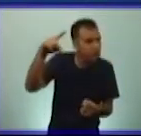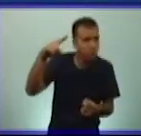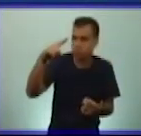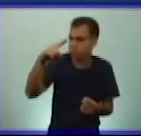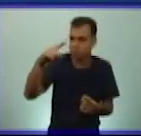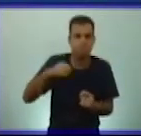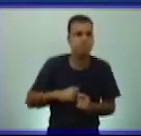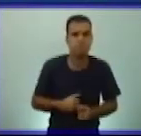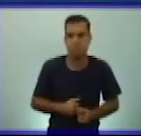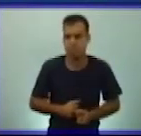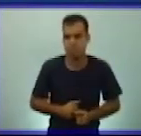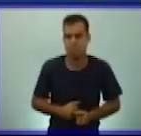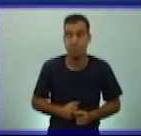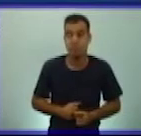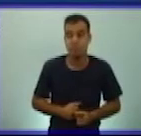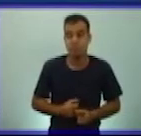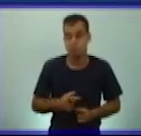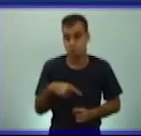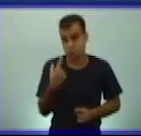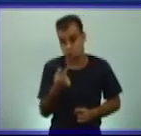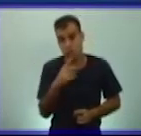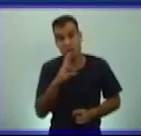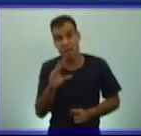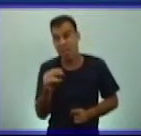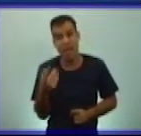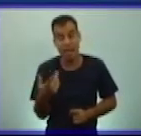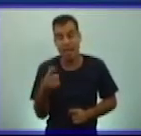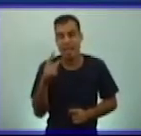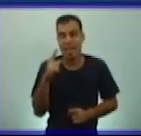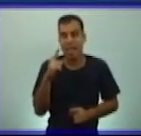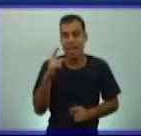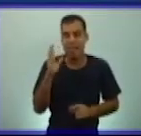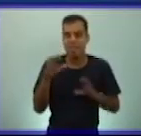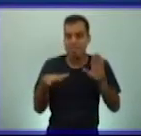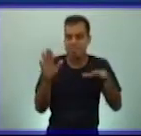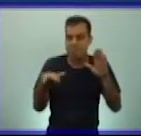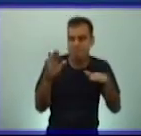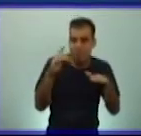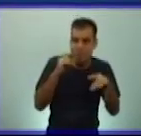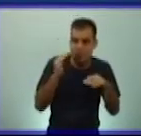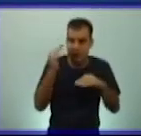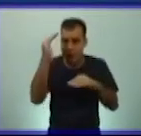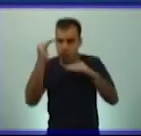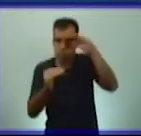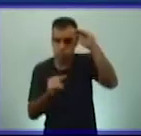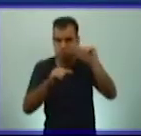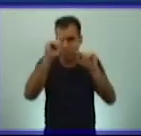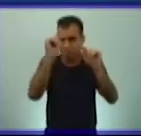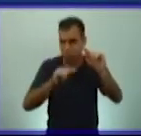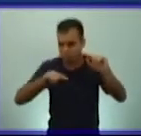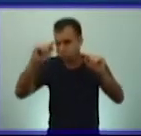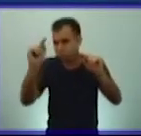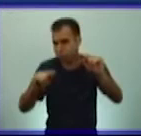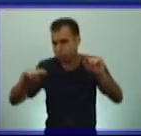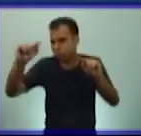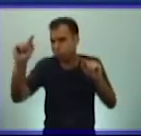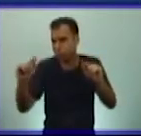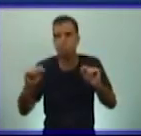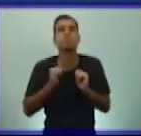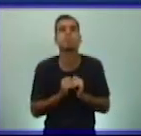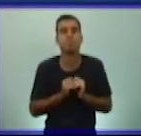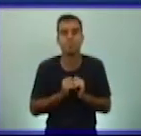habíamos planteado que la oscilación se va amortiguando. Entonces aquí en este caso, por supuesto que nos